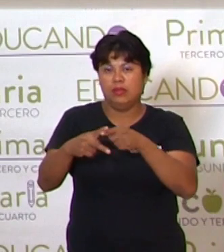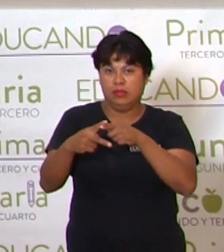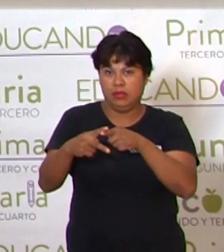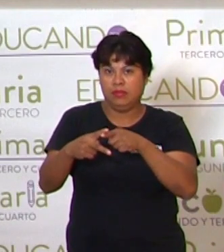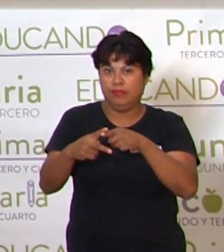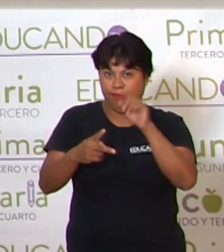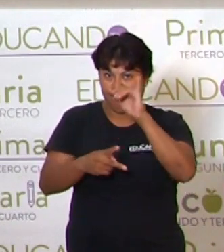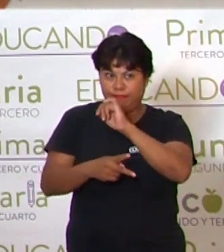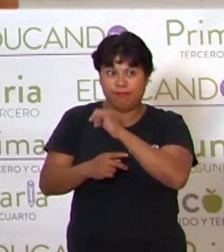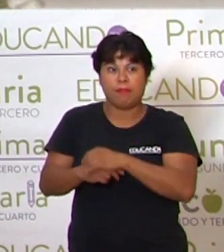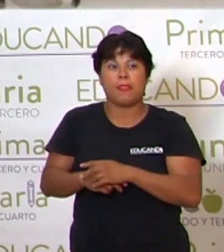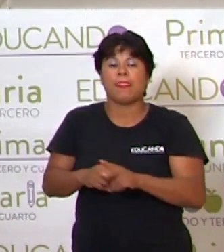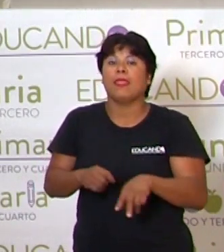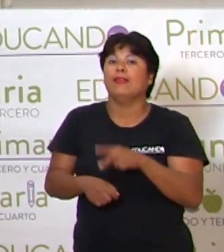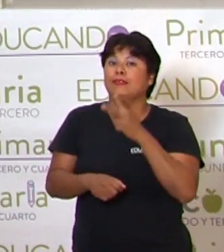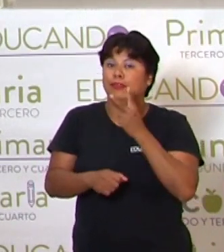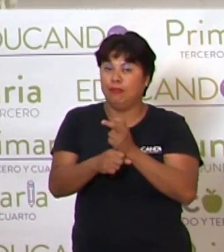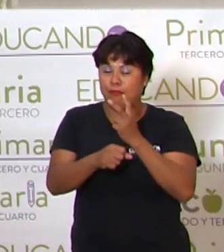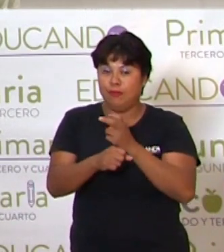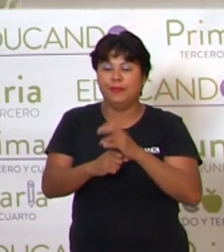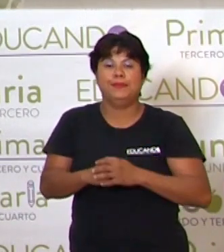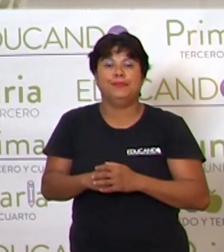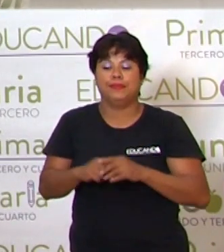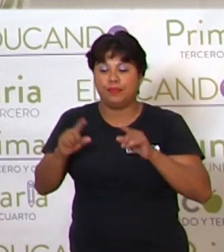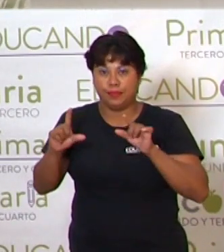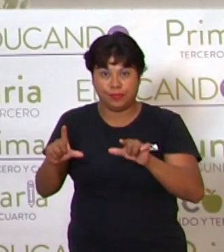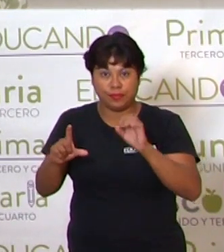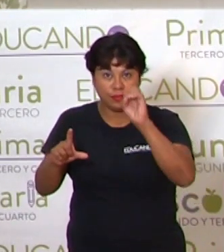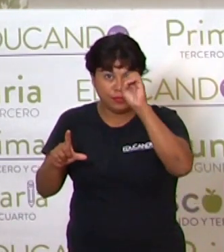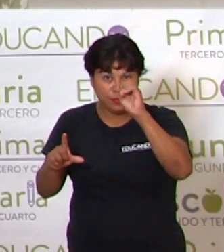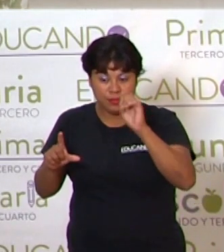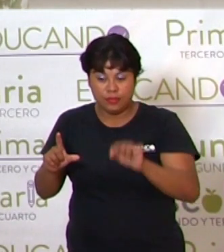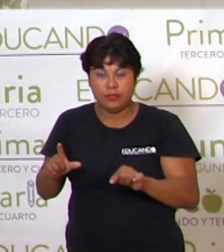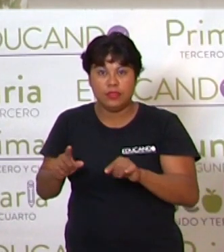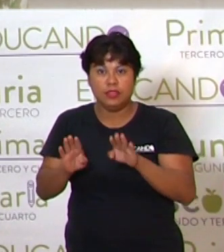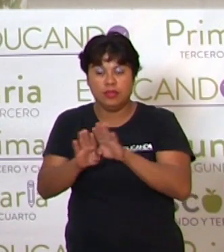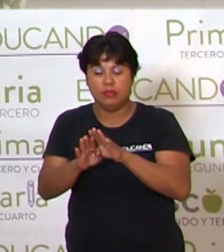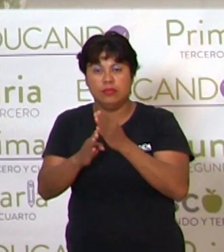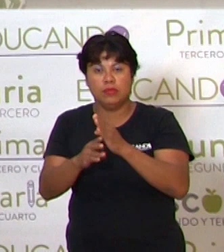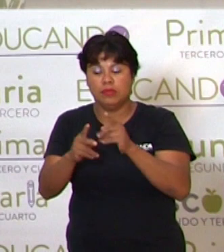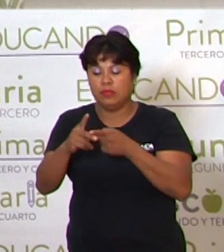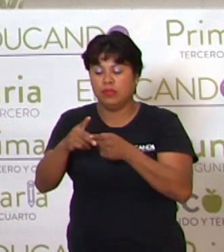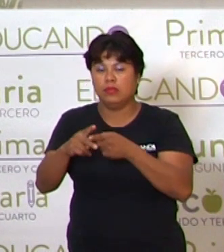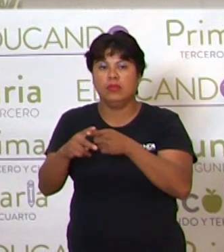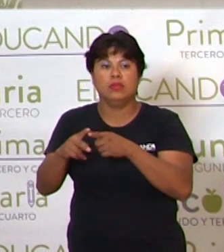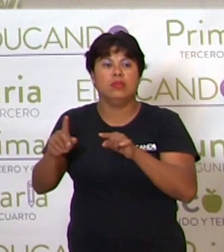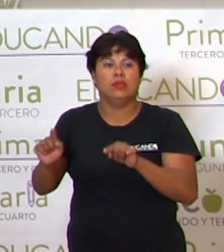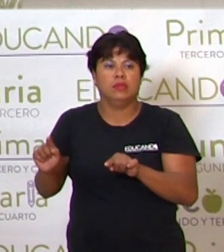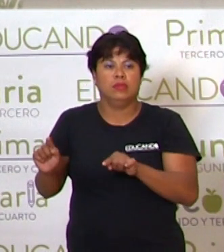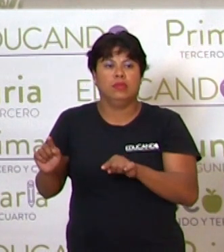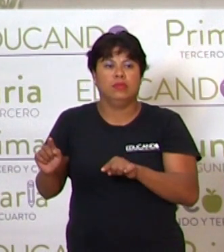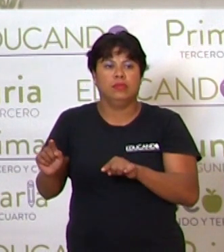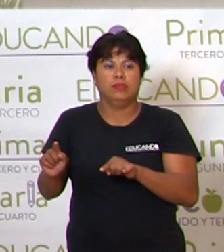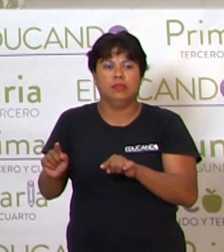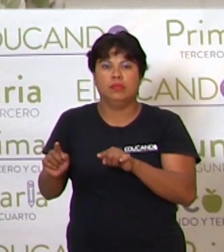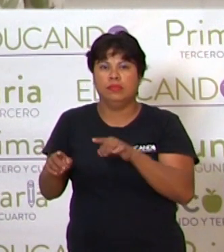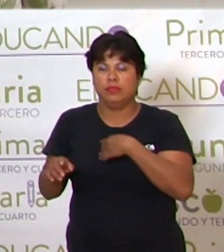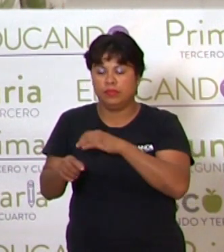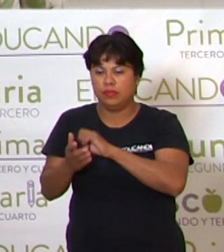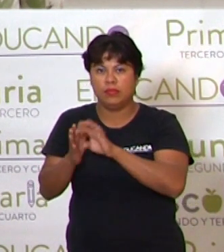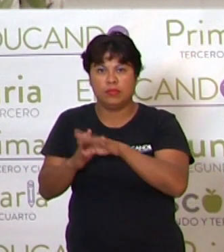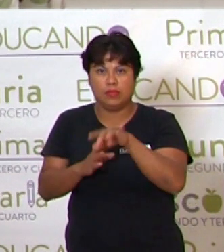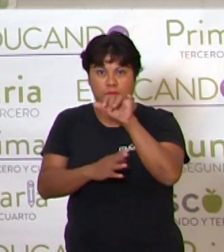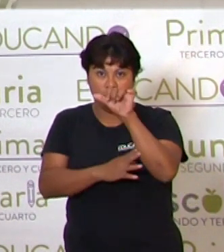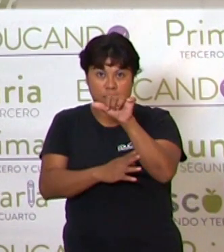¿Sí? Segundo paso, ubicar en el cero uno de los ángulos. Aquí está, voy a ubicar el ángulo A.